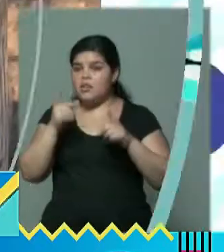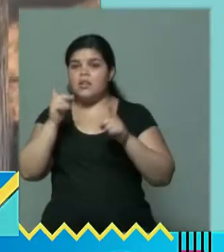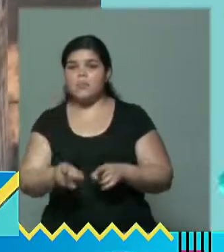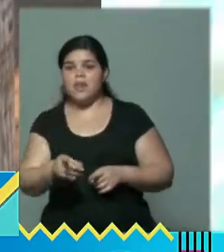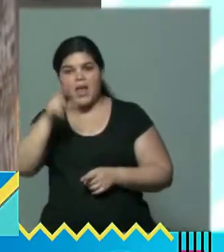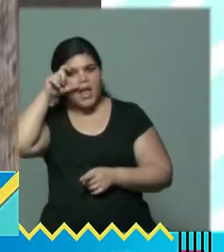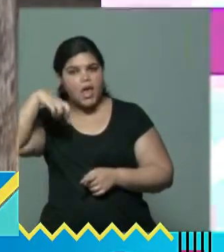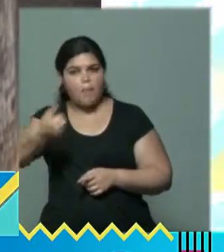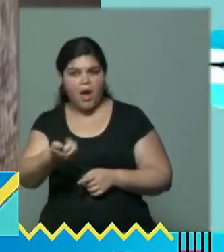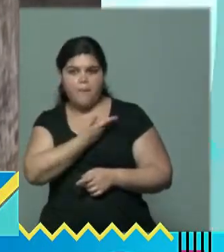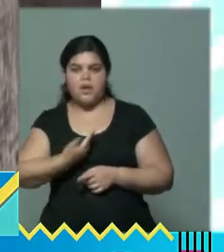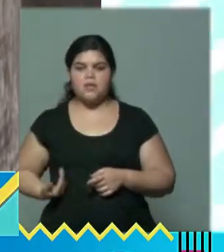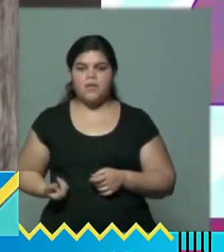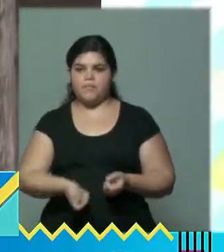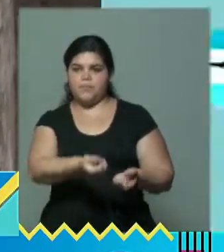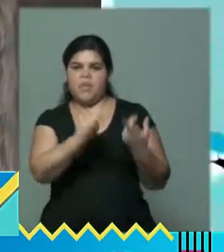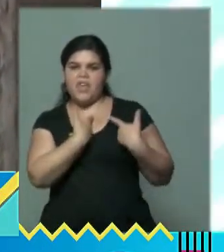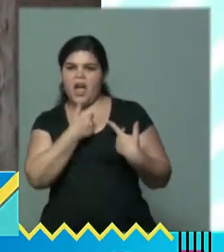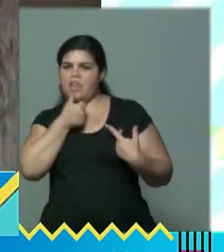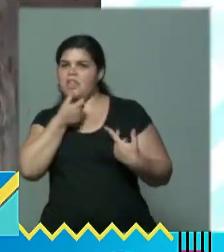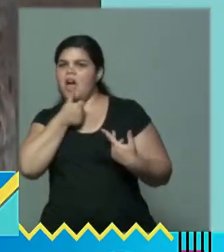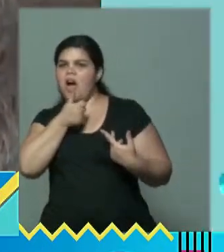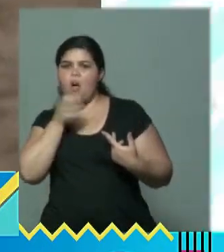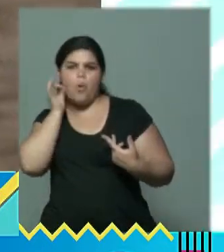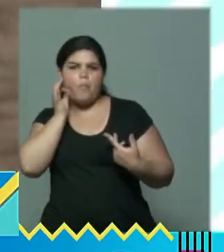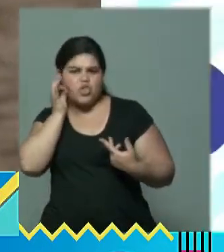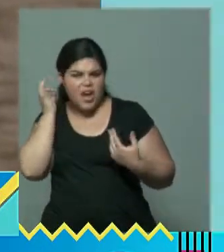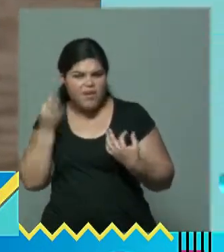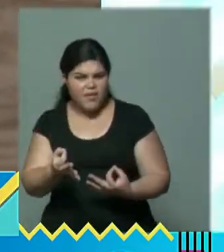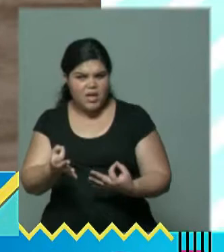y me diga si el agua que estamos tomando es potable. Si